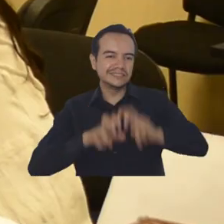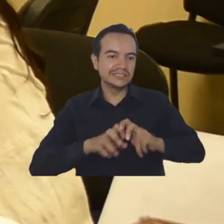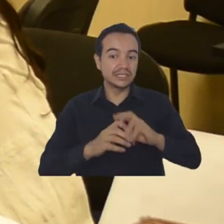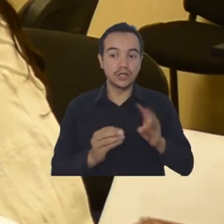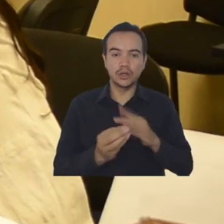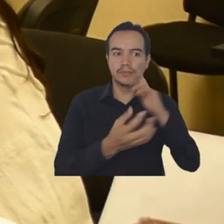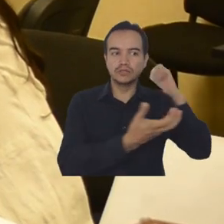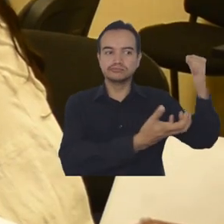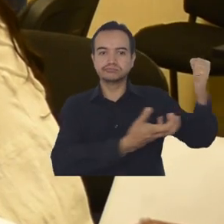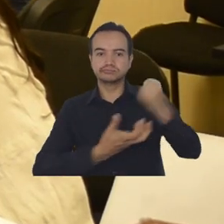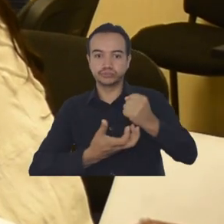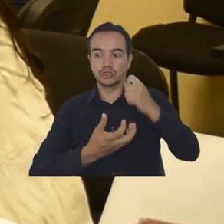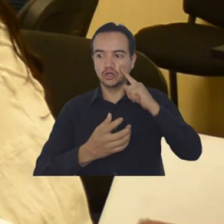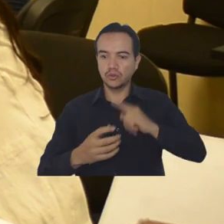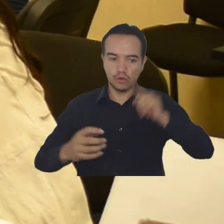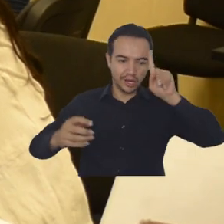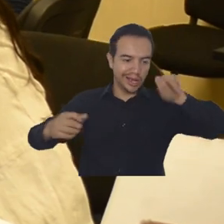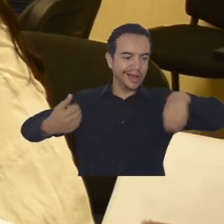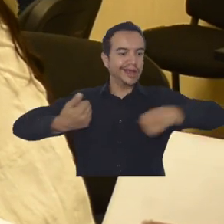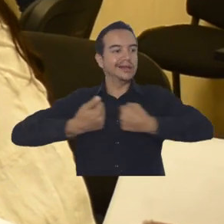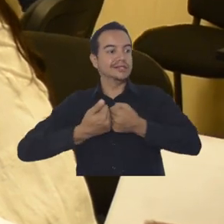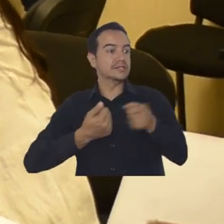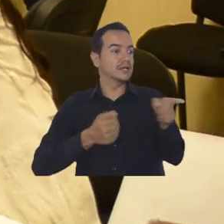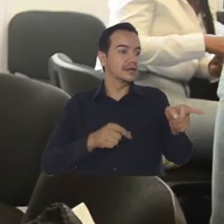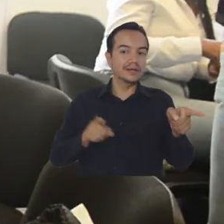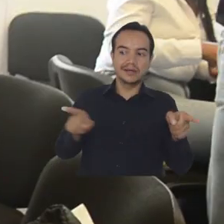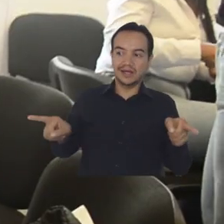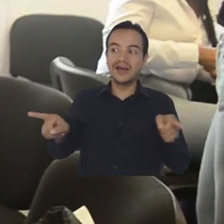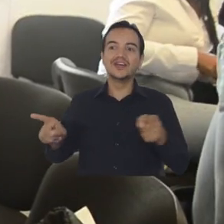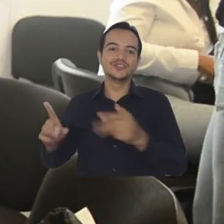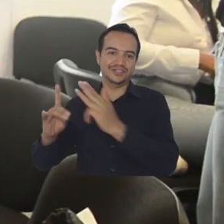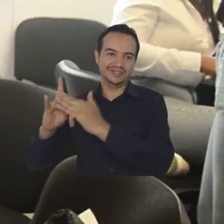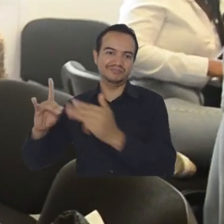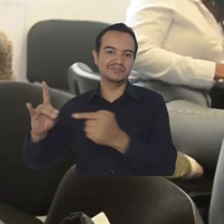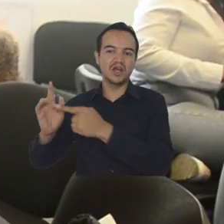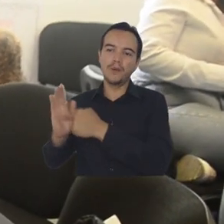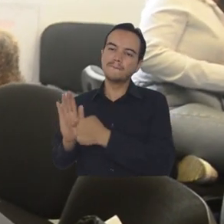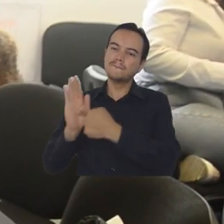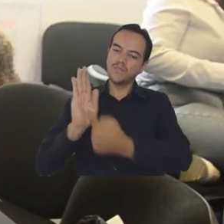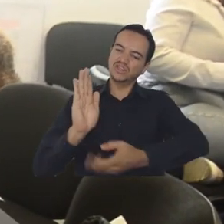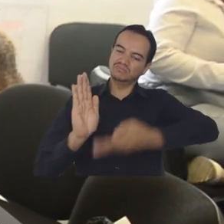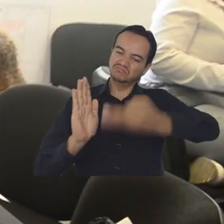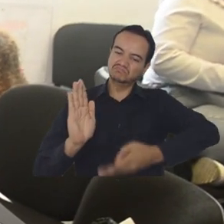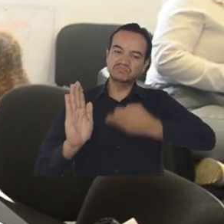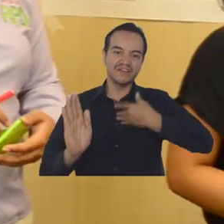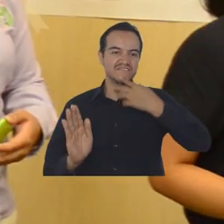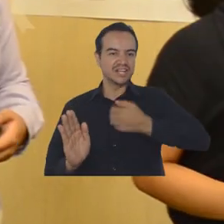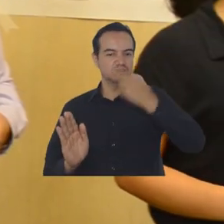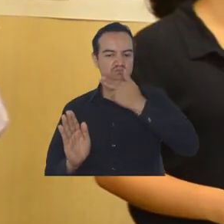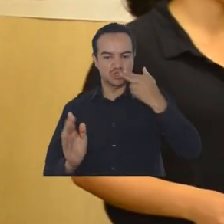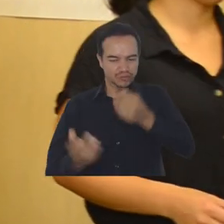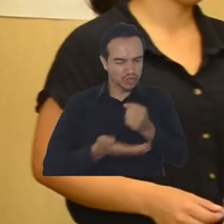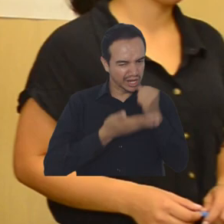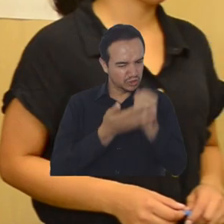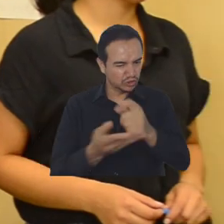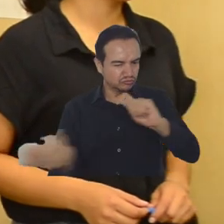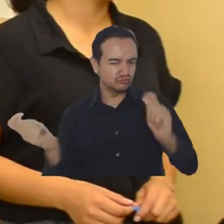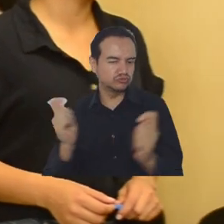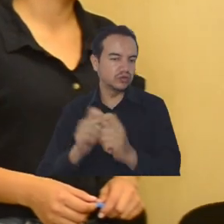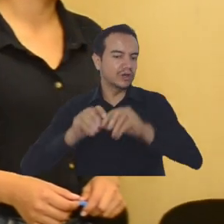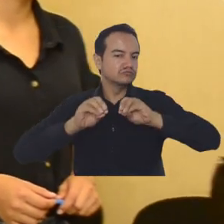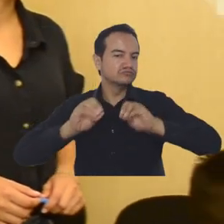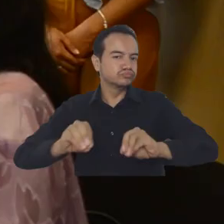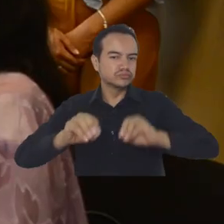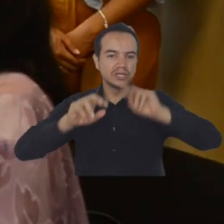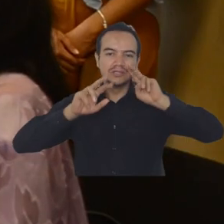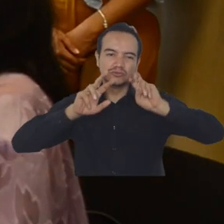Regalías y con estas alianzas interinstitucionales la Alma Mater demuestra su compromiso con la transformación del territorio desde la